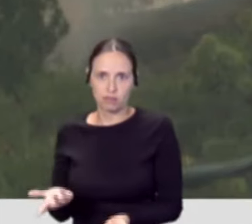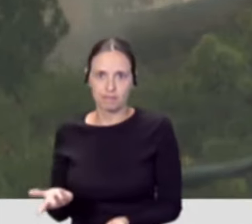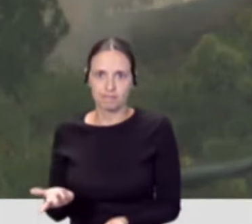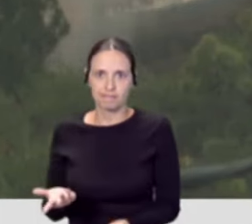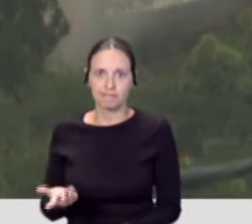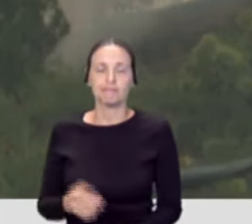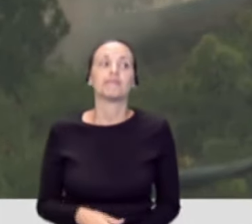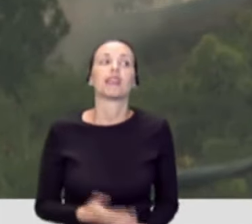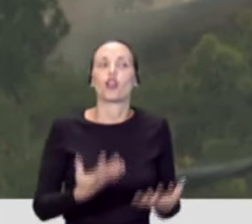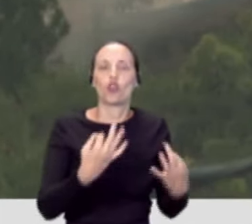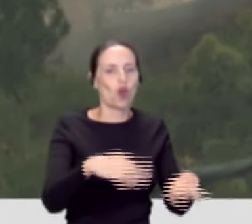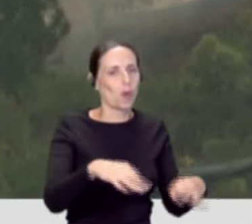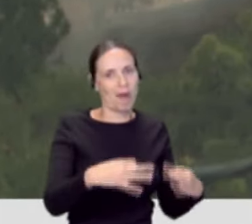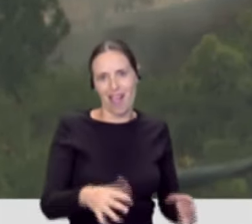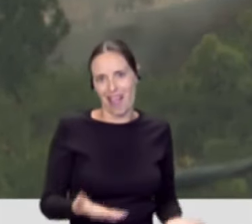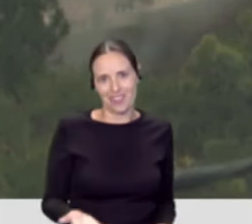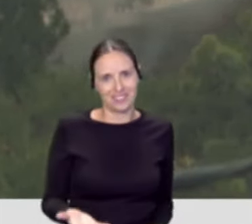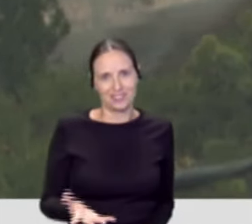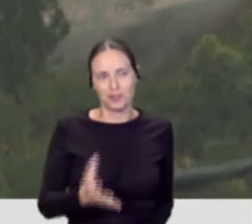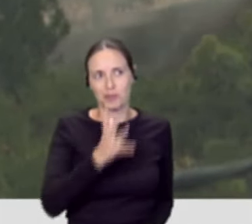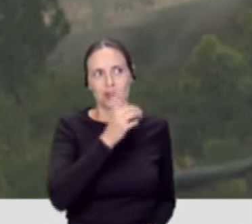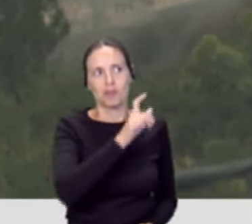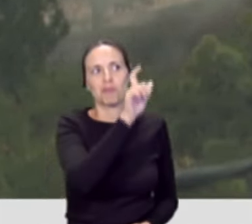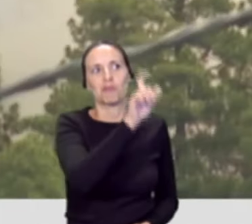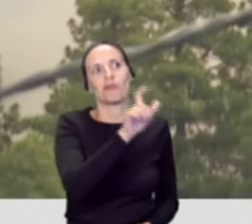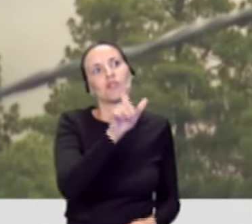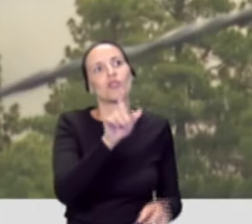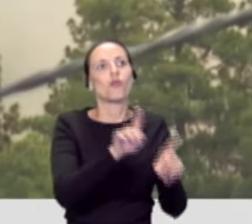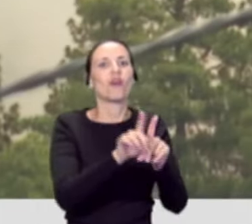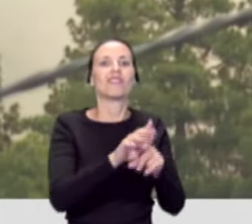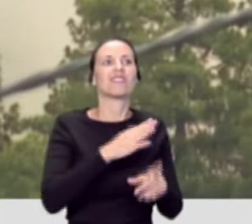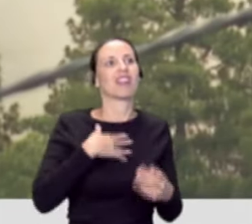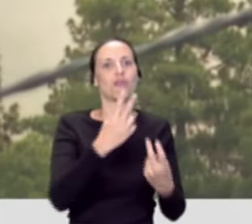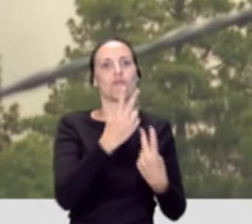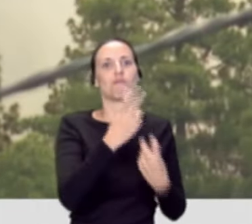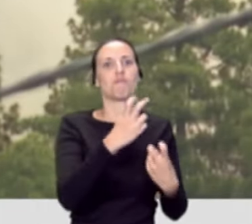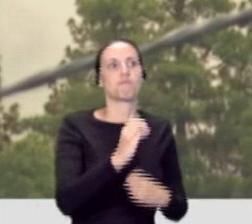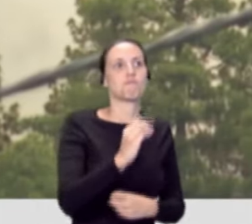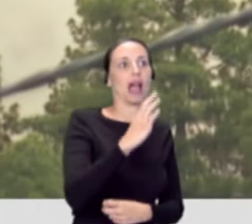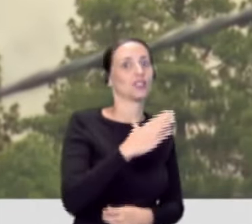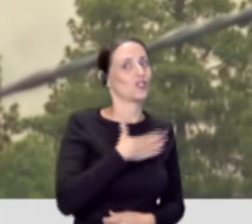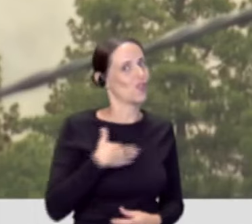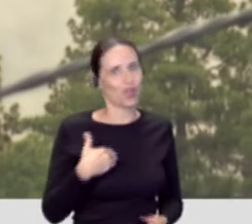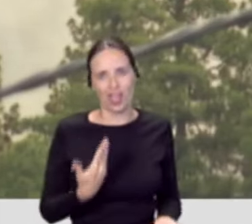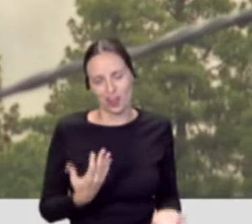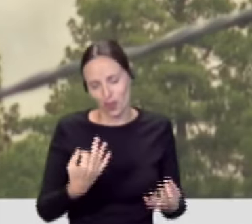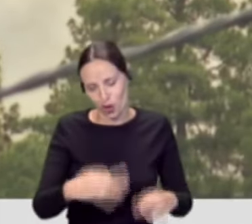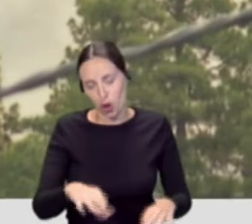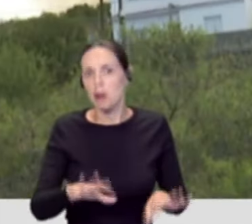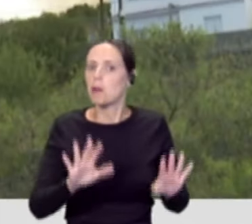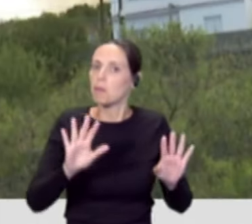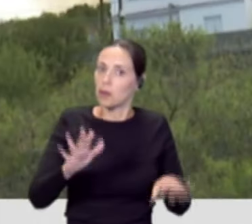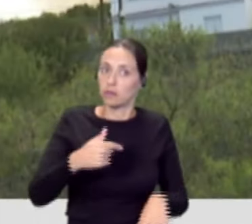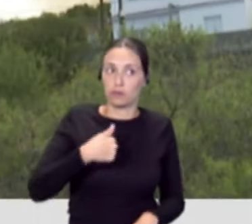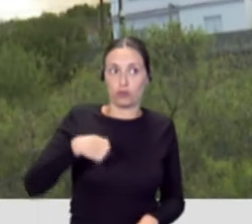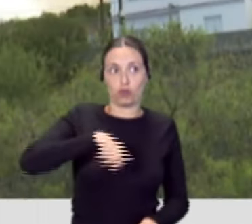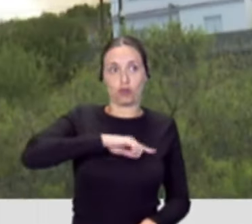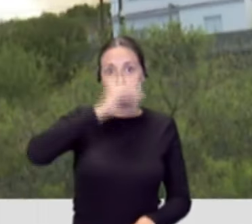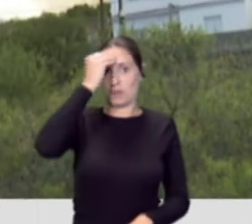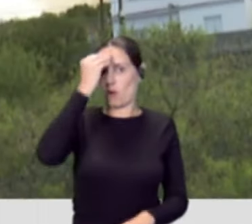Sí, es normal, a nadie le gusta que le suban los impuestos. Lo más que nosotros pensamos que está totalmente justificado